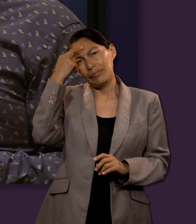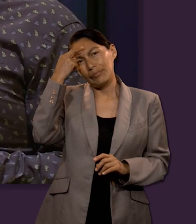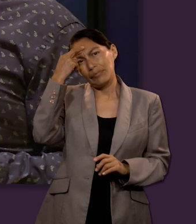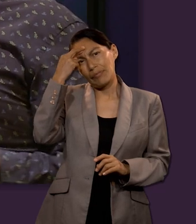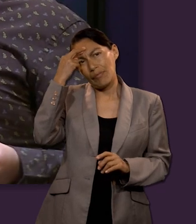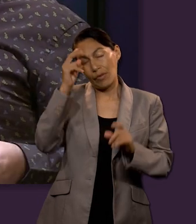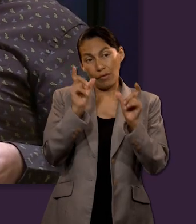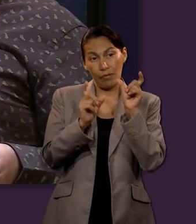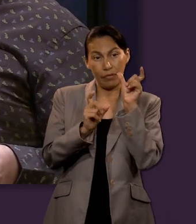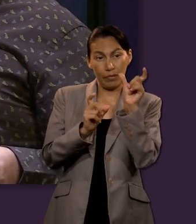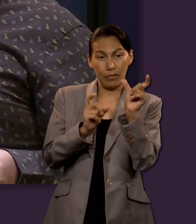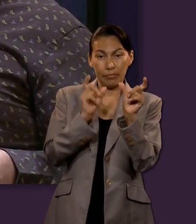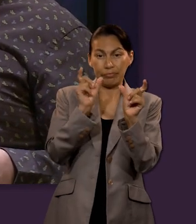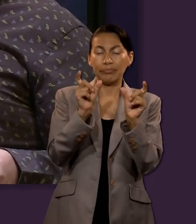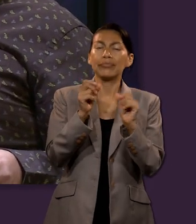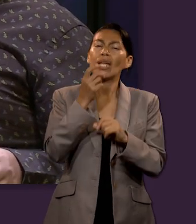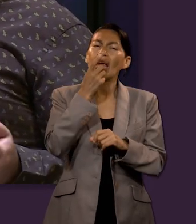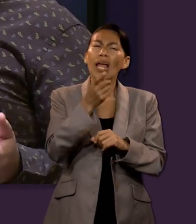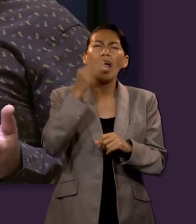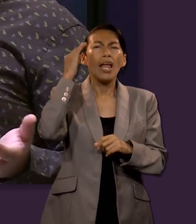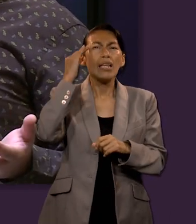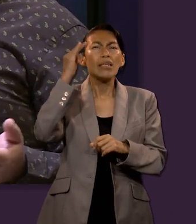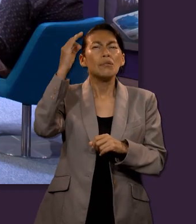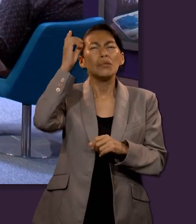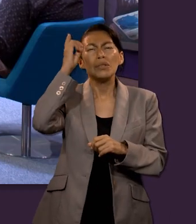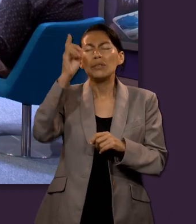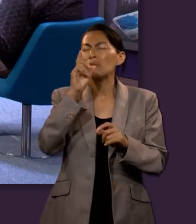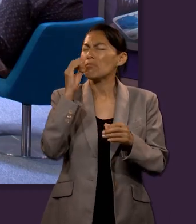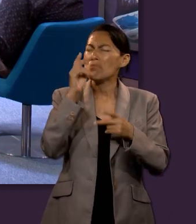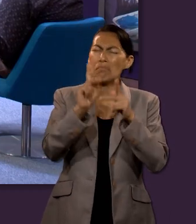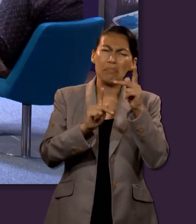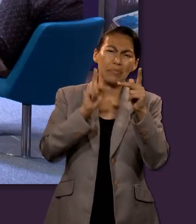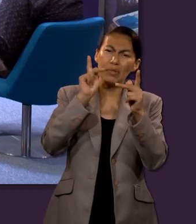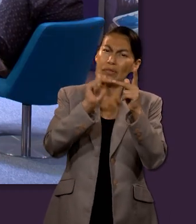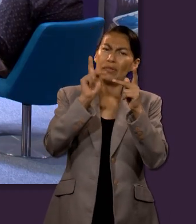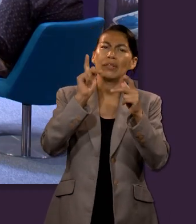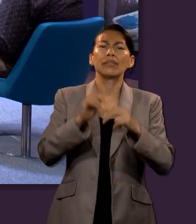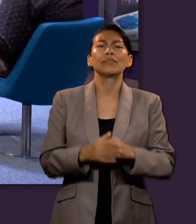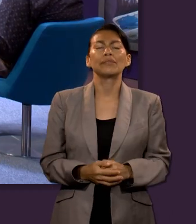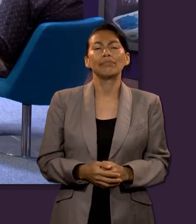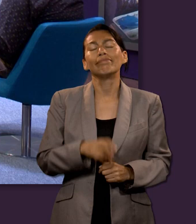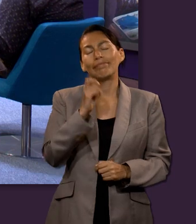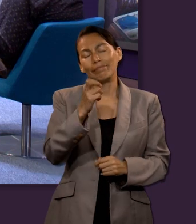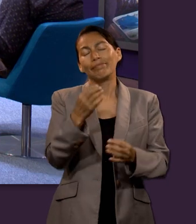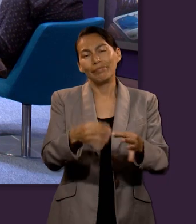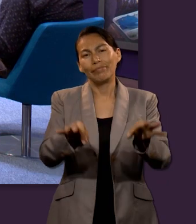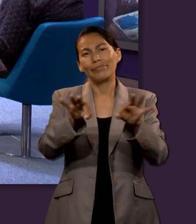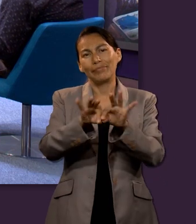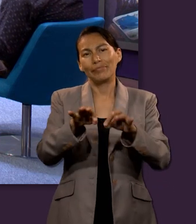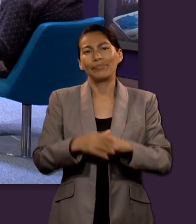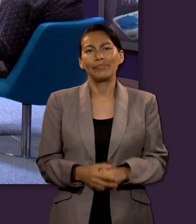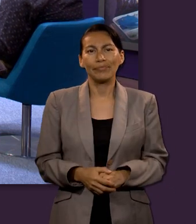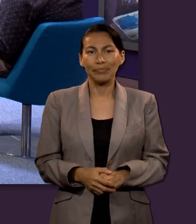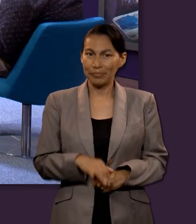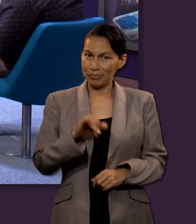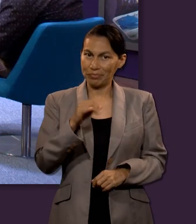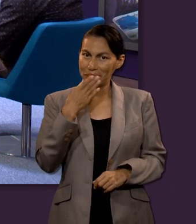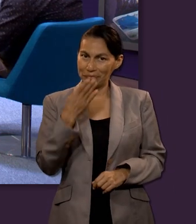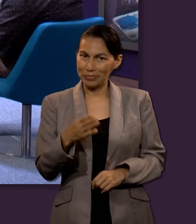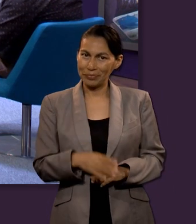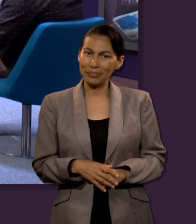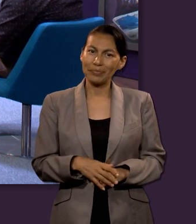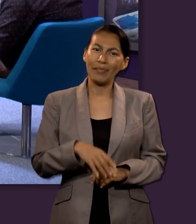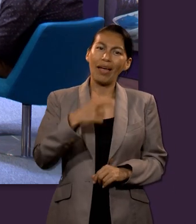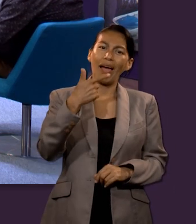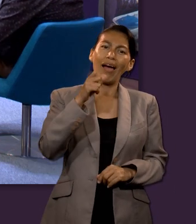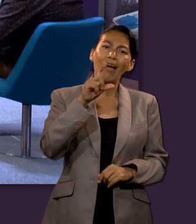muy popular que dice que los tiempos de dios son perfectos sino entonces tiene tiene hay que